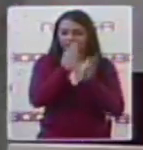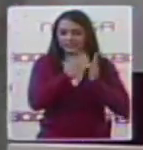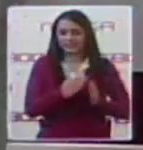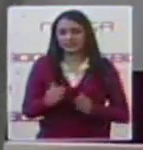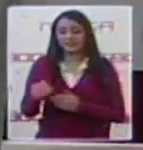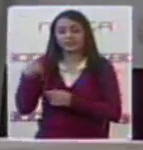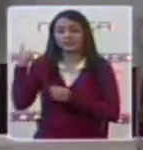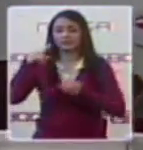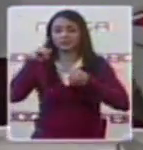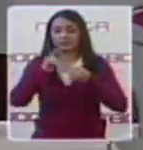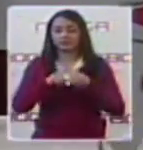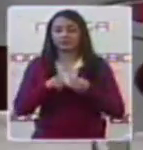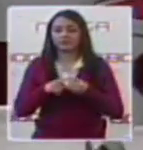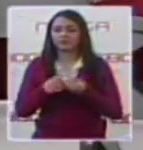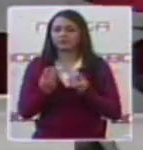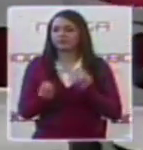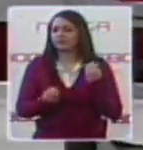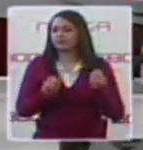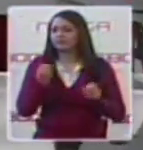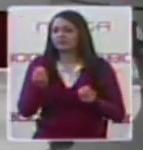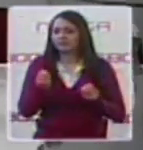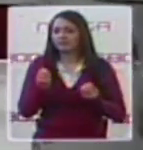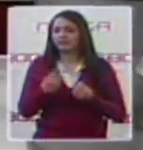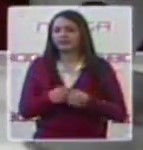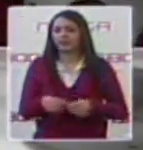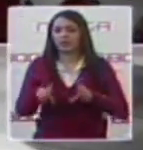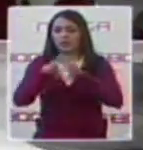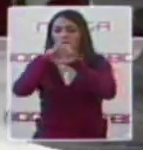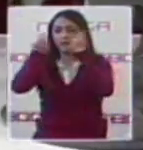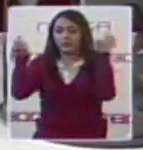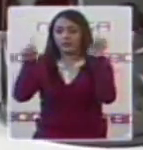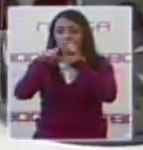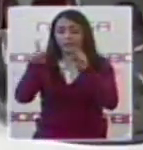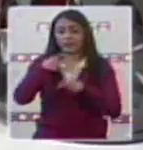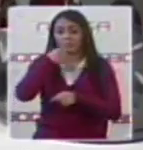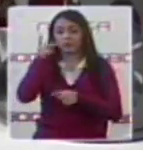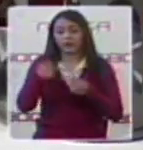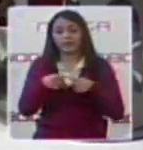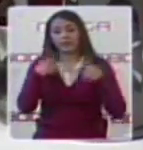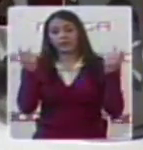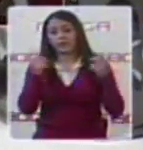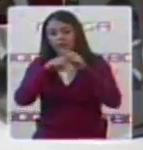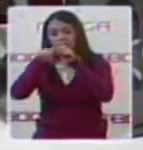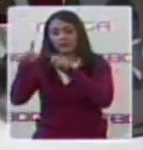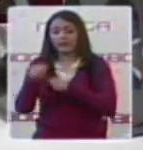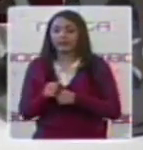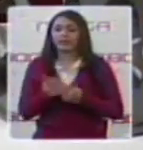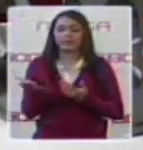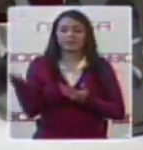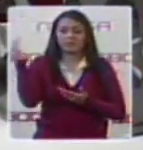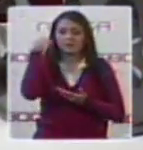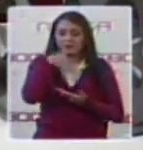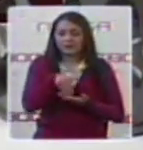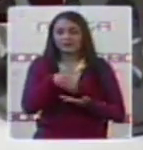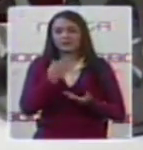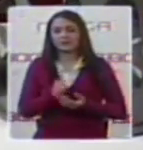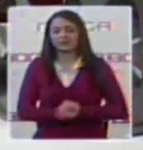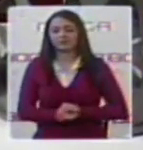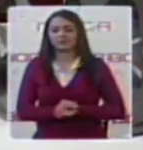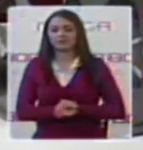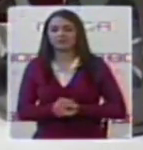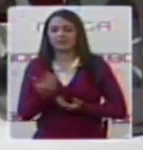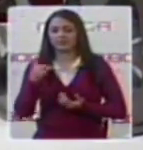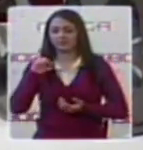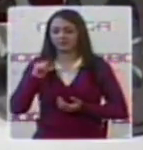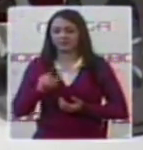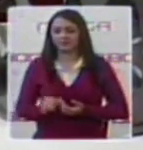momento que en Quito se llevará a cabo la primera rueda de negocios entre empresas públicas y el sector privado. Nuestra reportera Nelly Aguiar realizó un